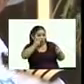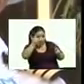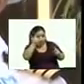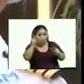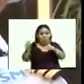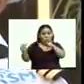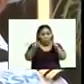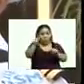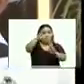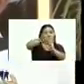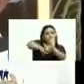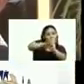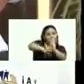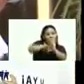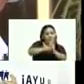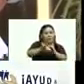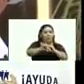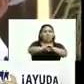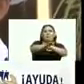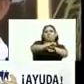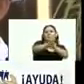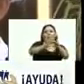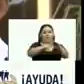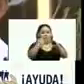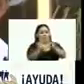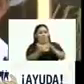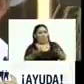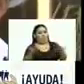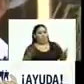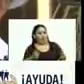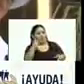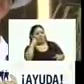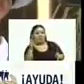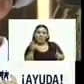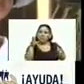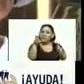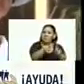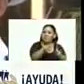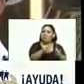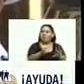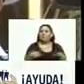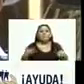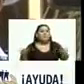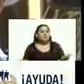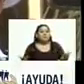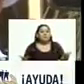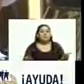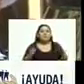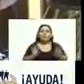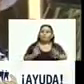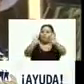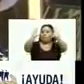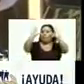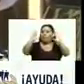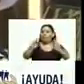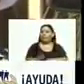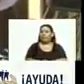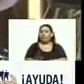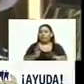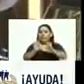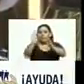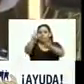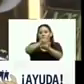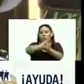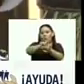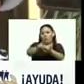menores de edad, a las redes sociales y ante la delincuencia, ya que afortunadamente el